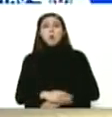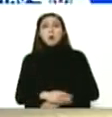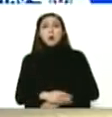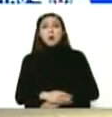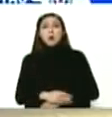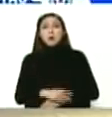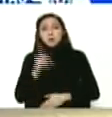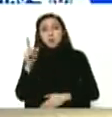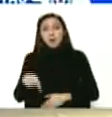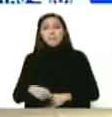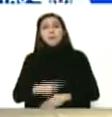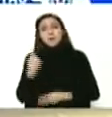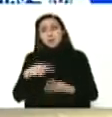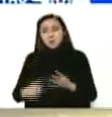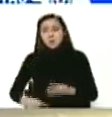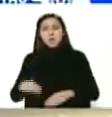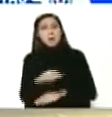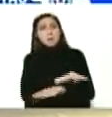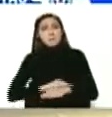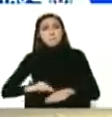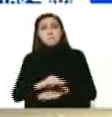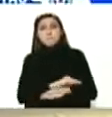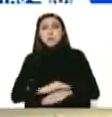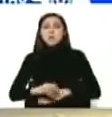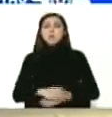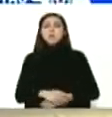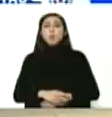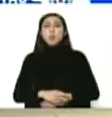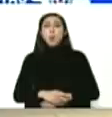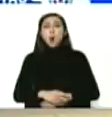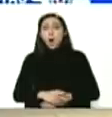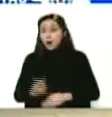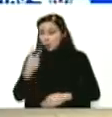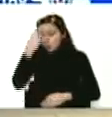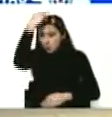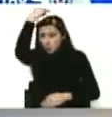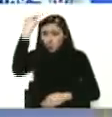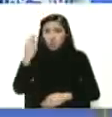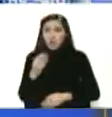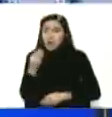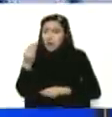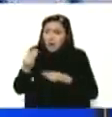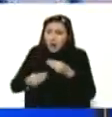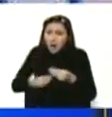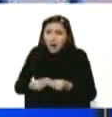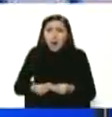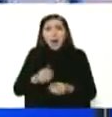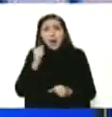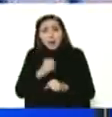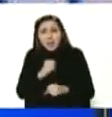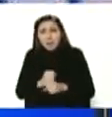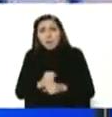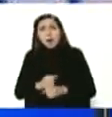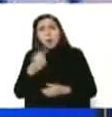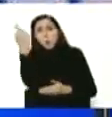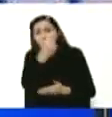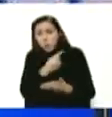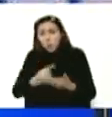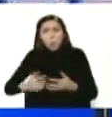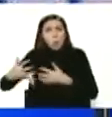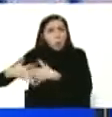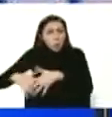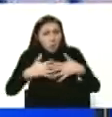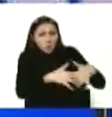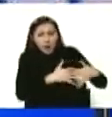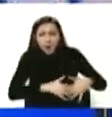los viceministros de industria, me trabajen el mapa de las industrias que están